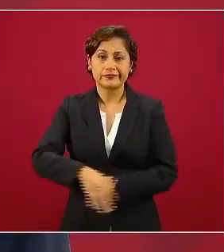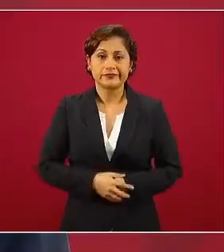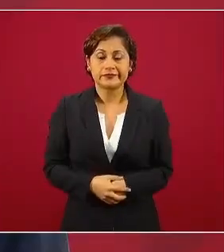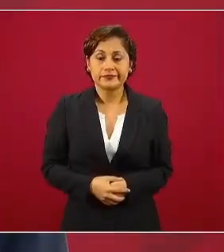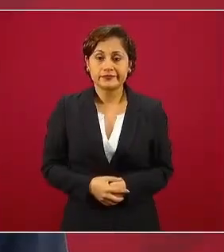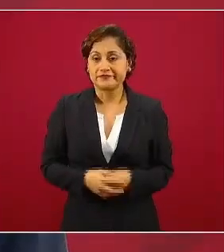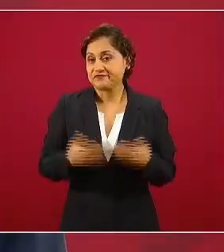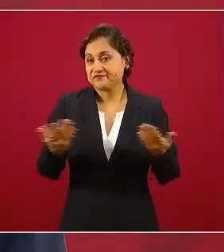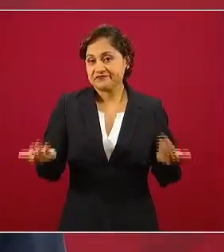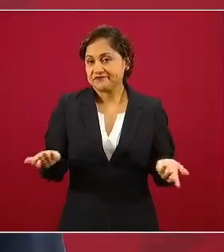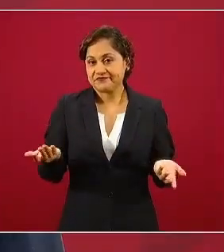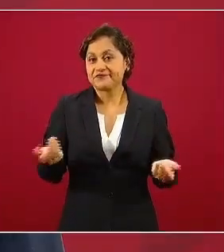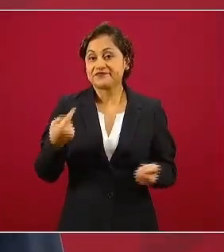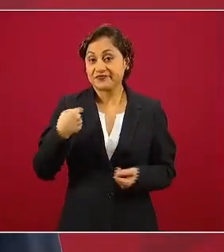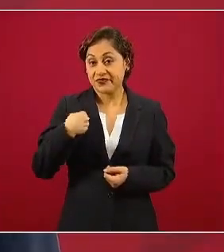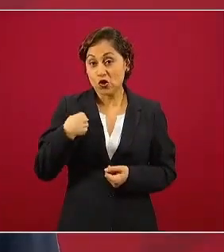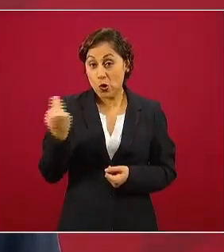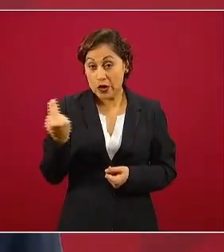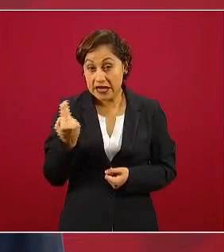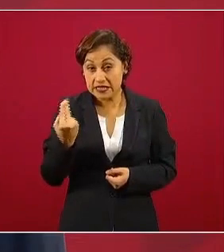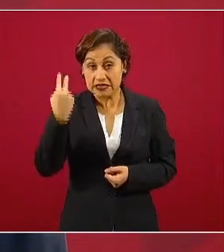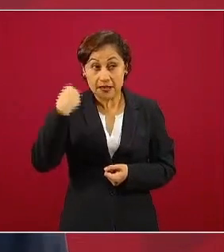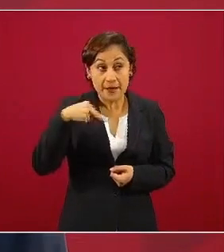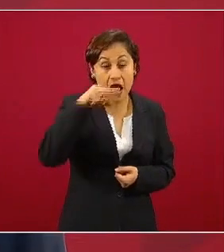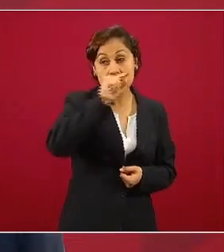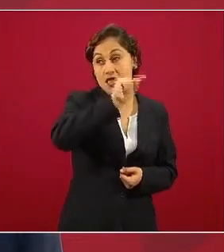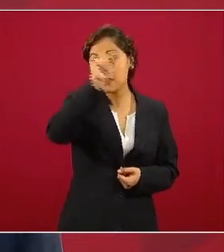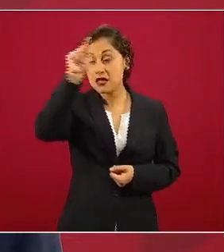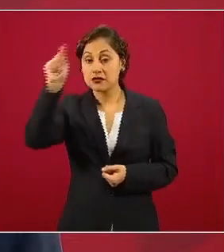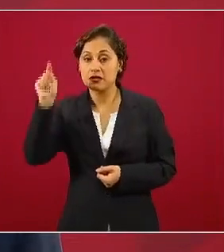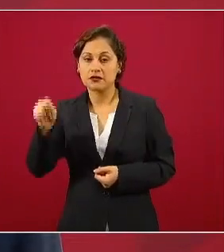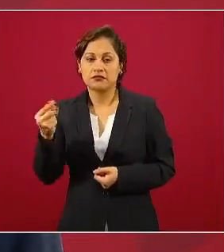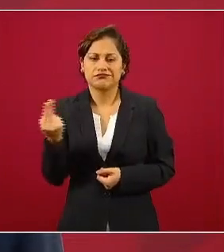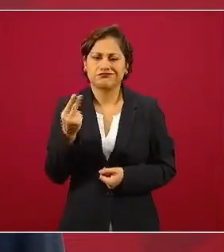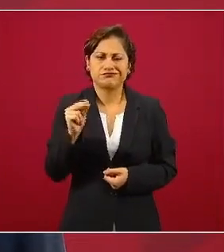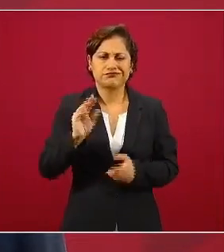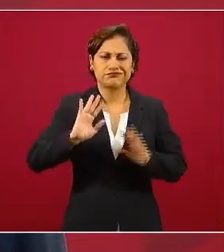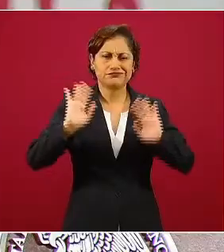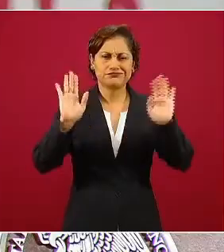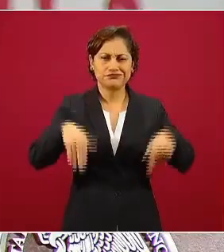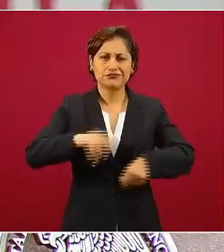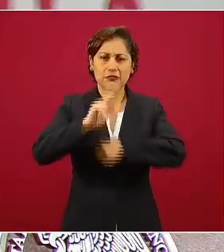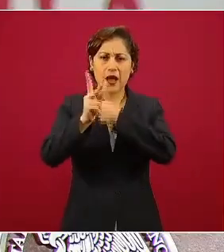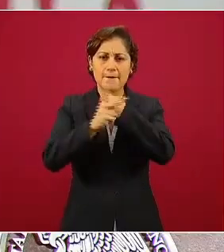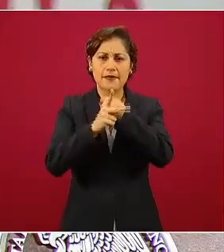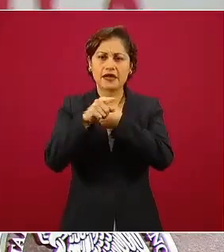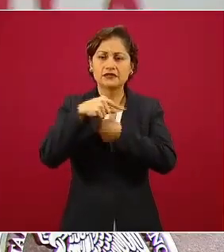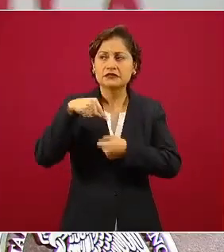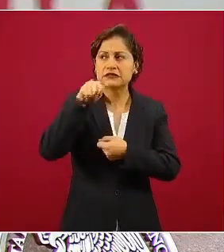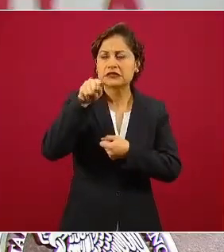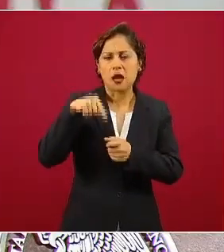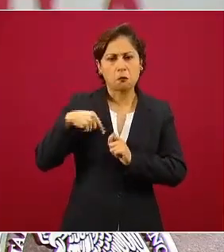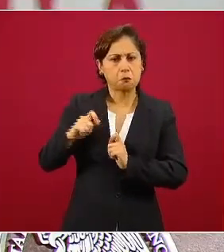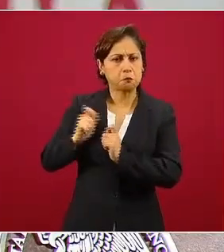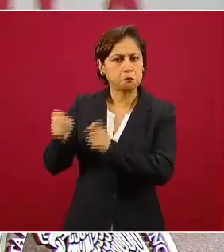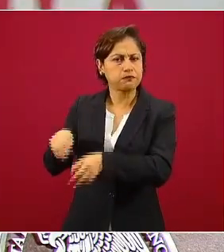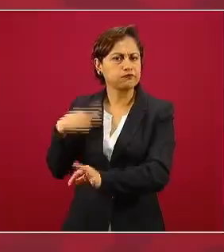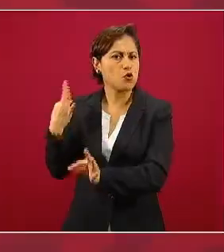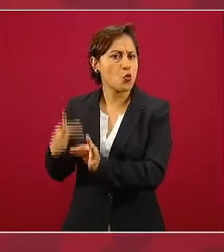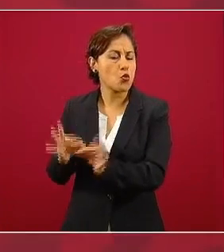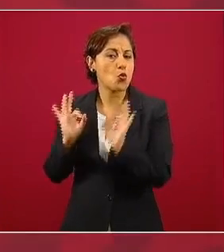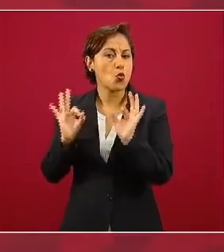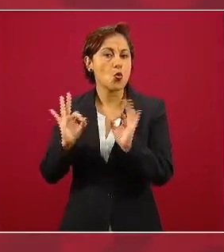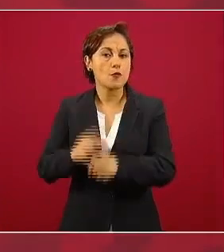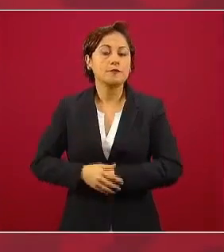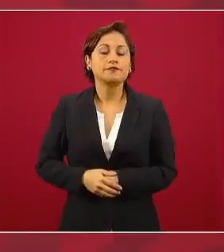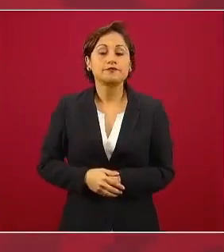Entonces, no hace falta que yo esté recorriendo los países. En el caso de la visita a Estados Unidos